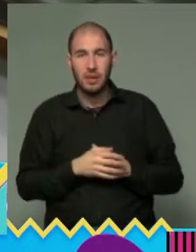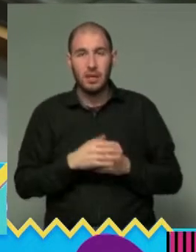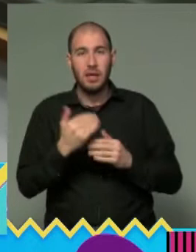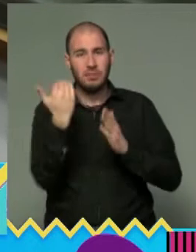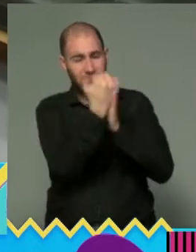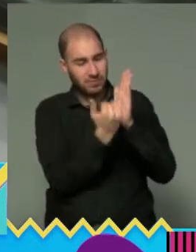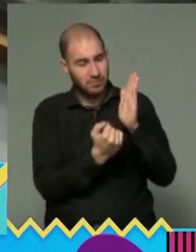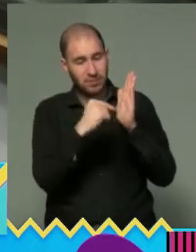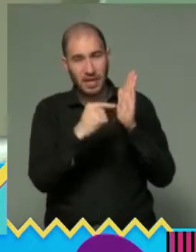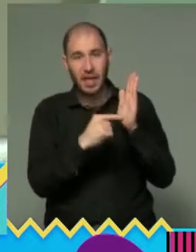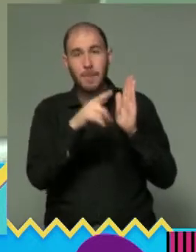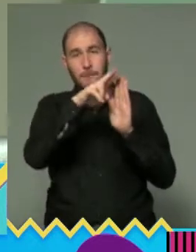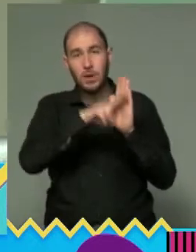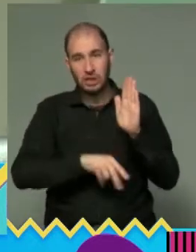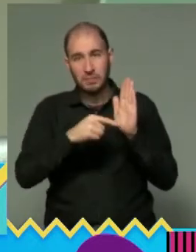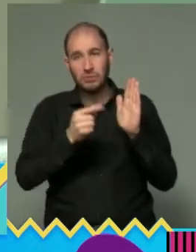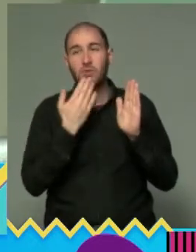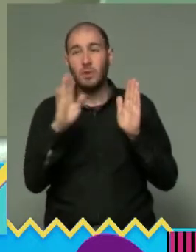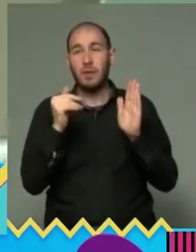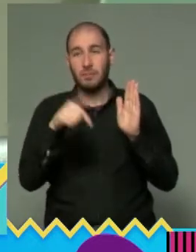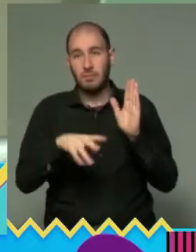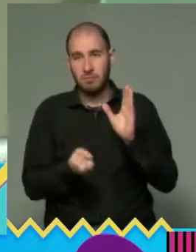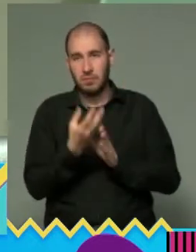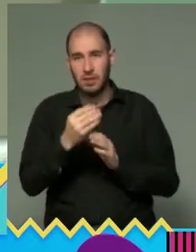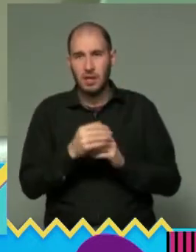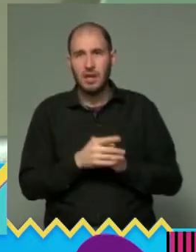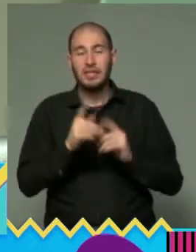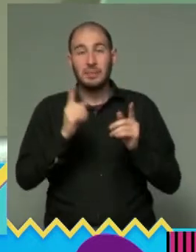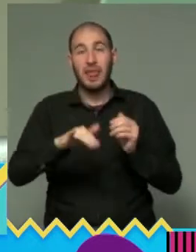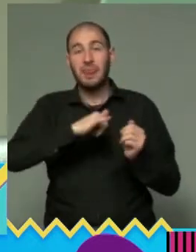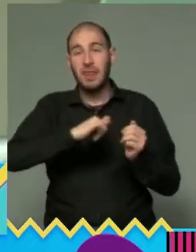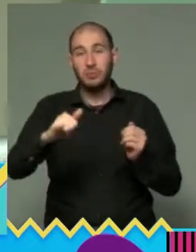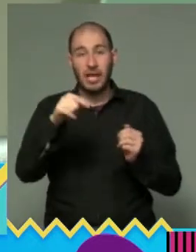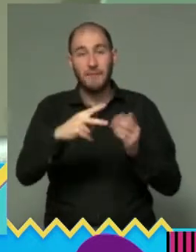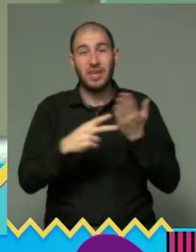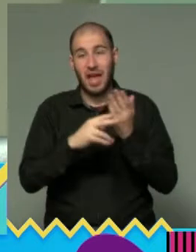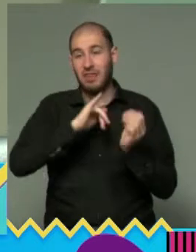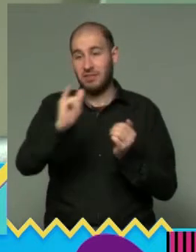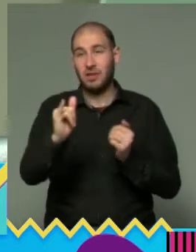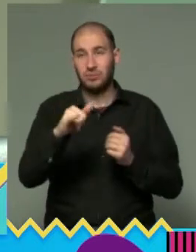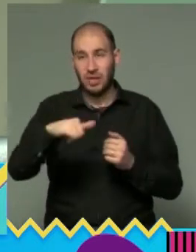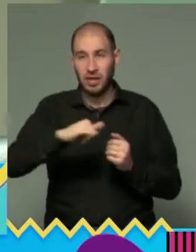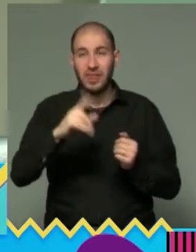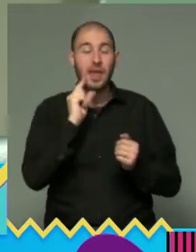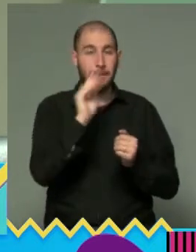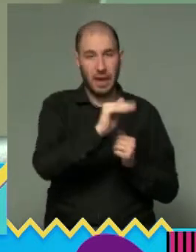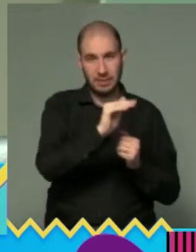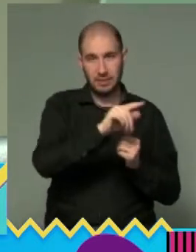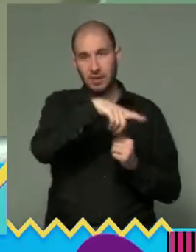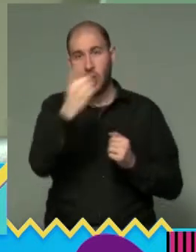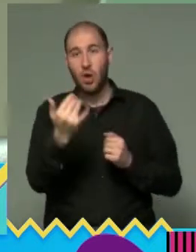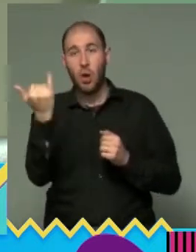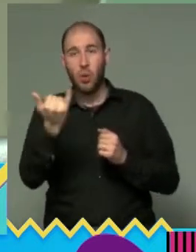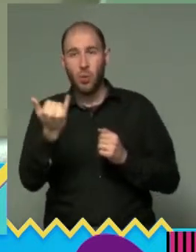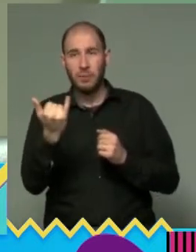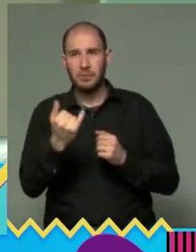lo que hay que hacer según la guía de procedimiento para situaciones emergentes. Llegan incluso a hacer la denuncia a ella a la fiscalía. Eso fue un martes. El jueves